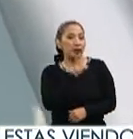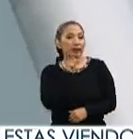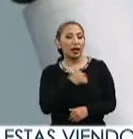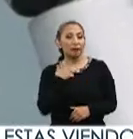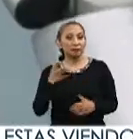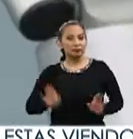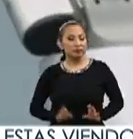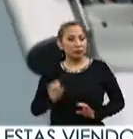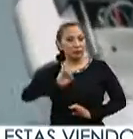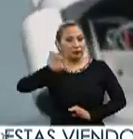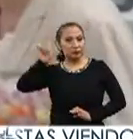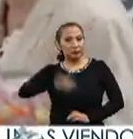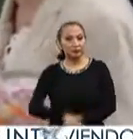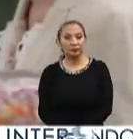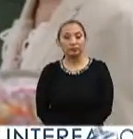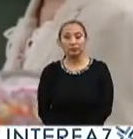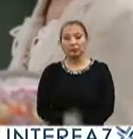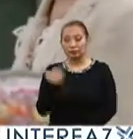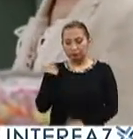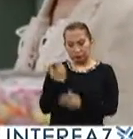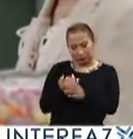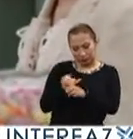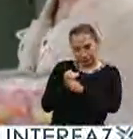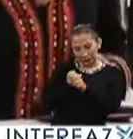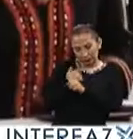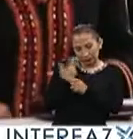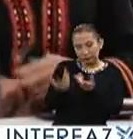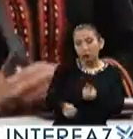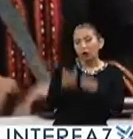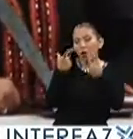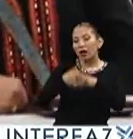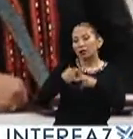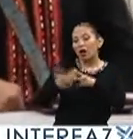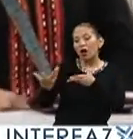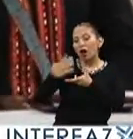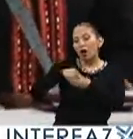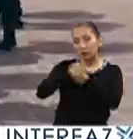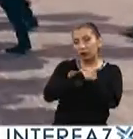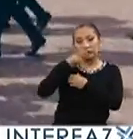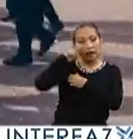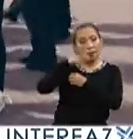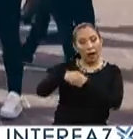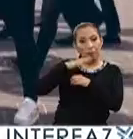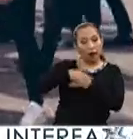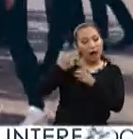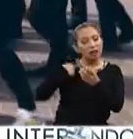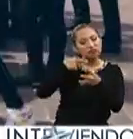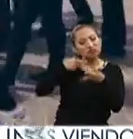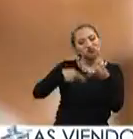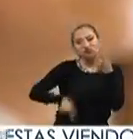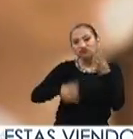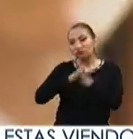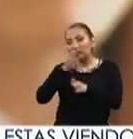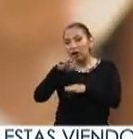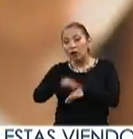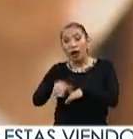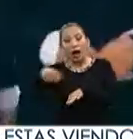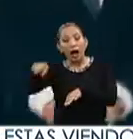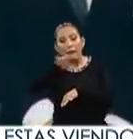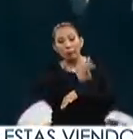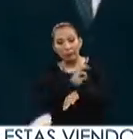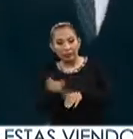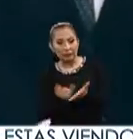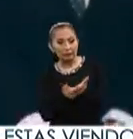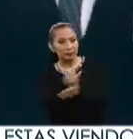de carácter profesional. Las estadísticas de inclusión educativa dejan ver los principales parámetros sobre los que se